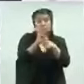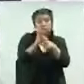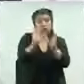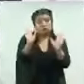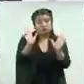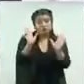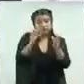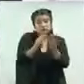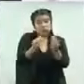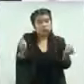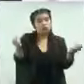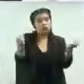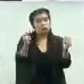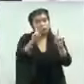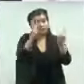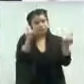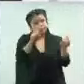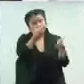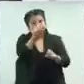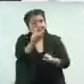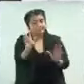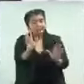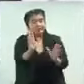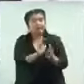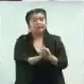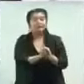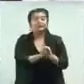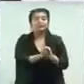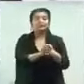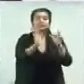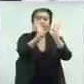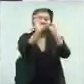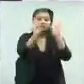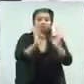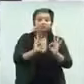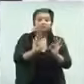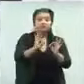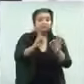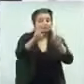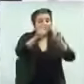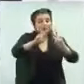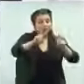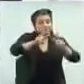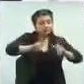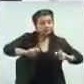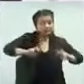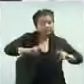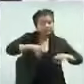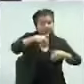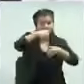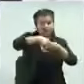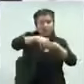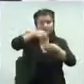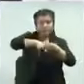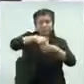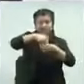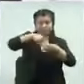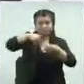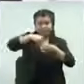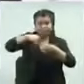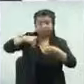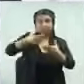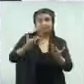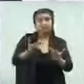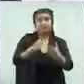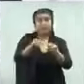tema ya se solucionó. No sé si ese tema de manera manual están revisando las maletas, que realmente es desastroso. Ahí